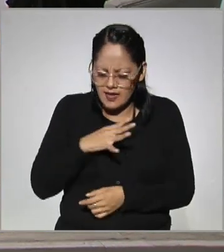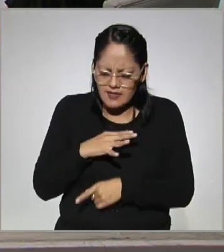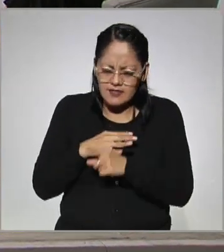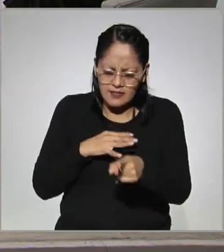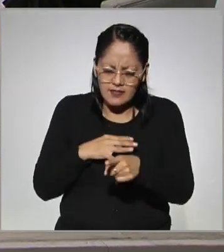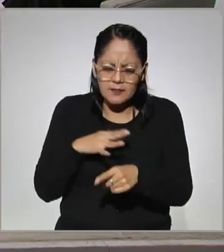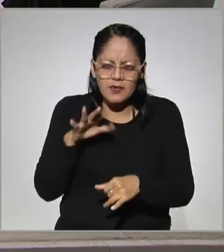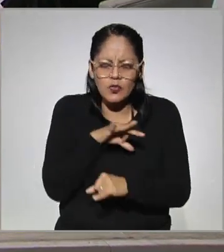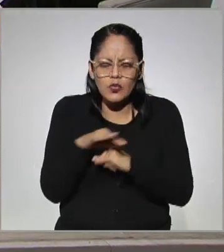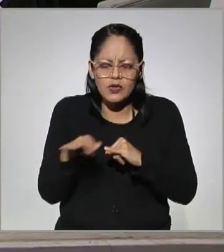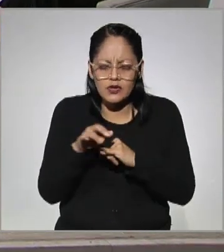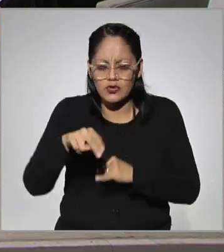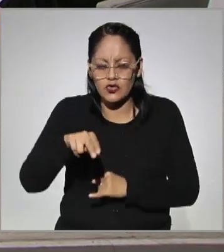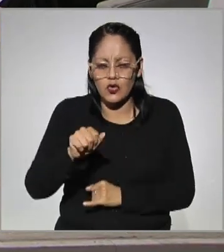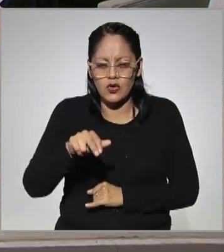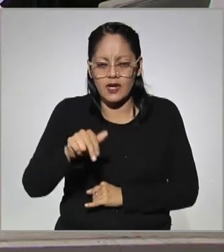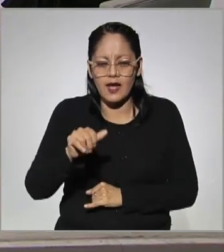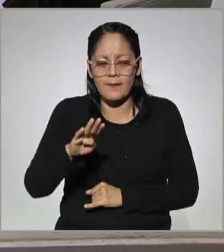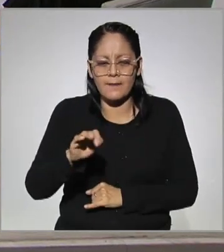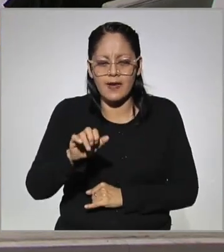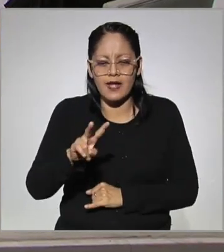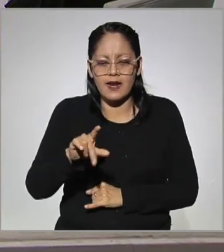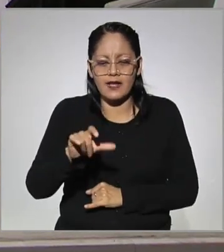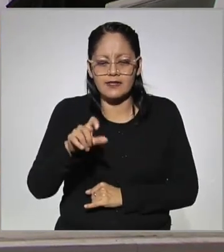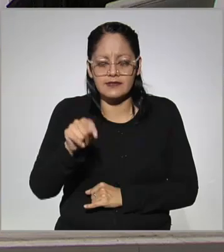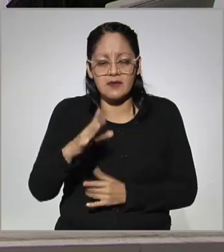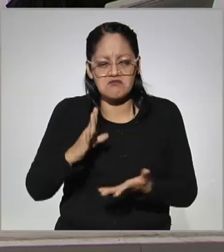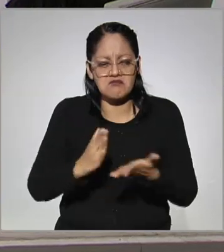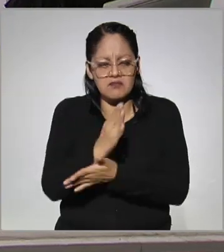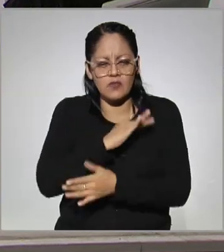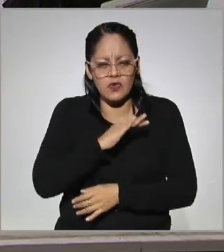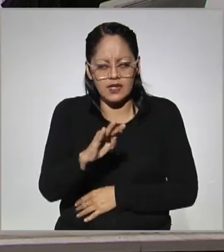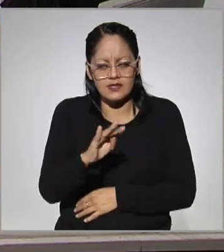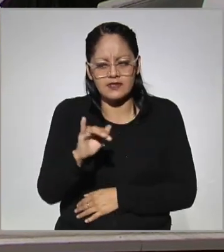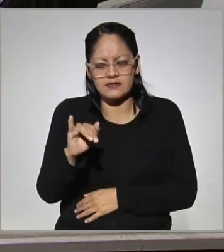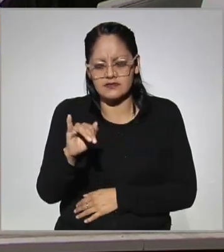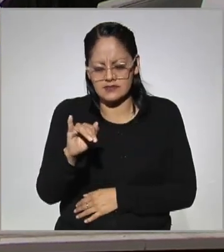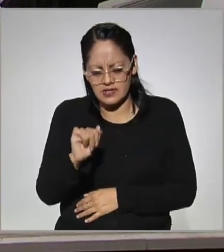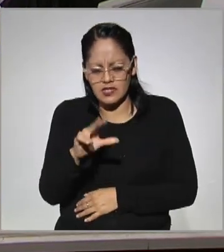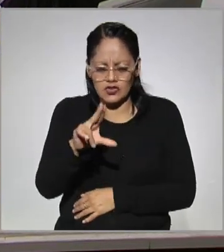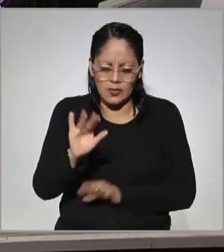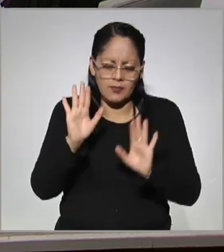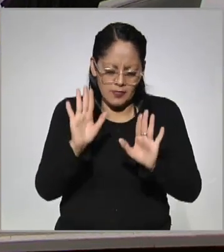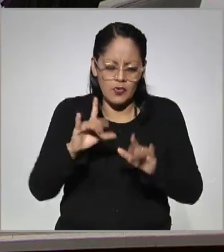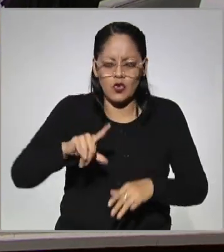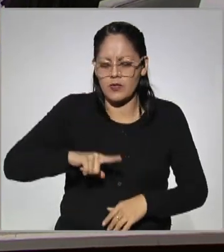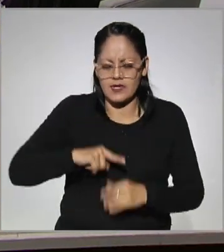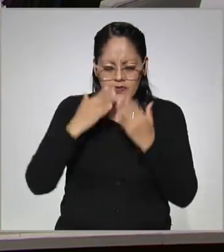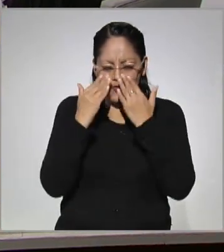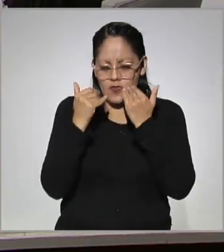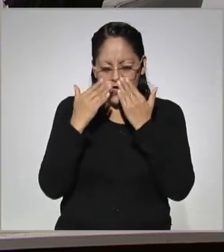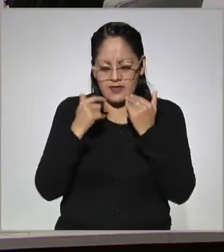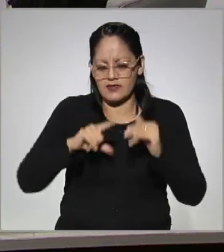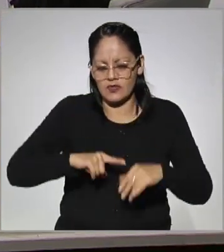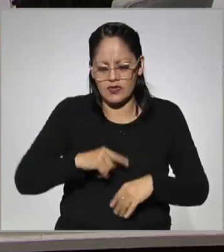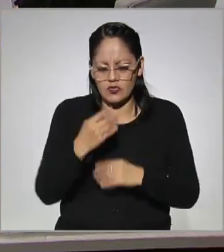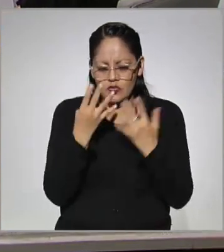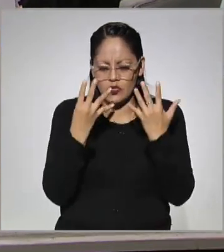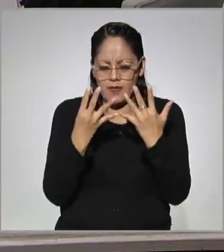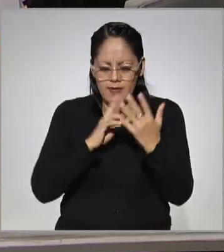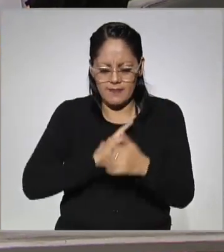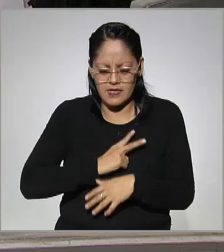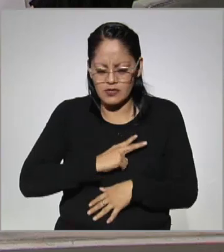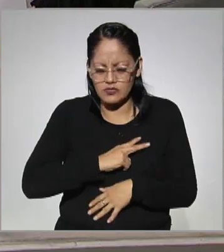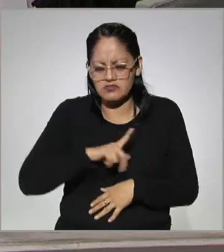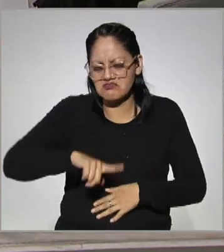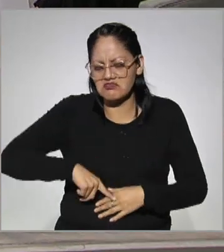última, la nonavalente que le llamamos, y está accesible sí y no. En gobierno no la tienen, la de 9 virus no la tienen